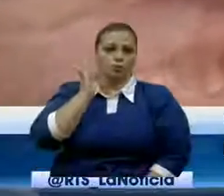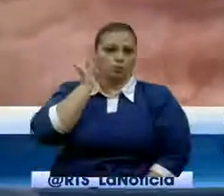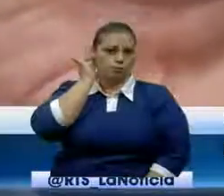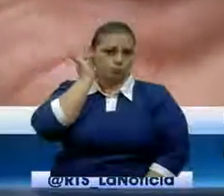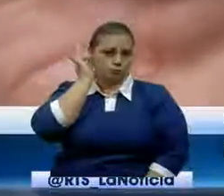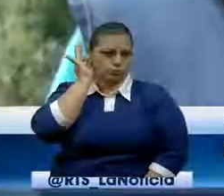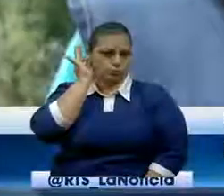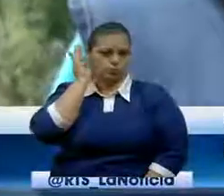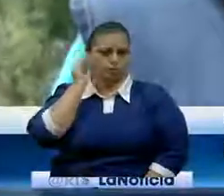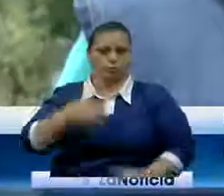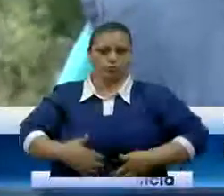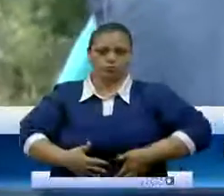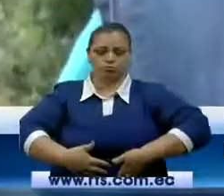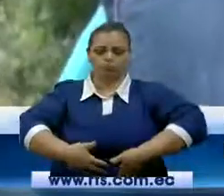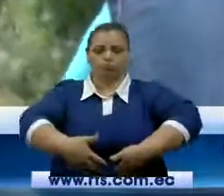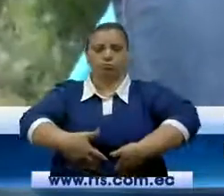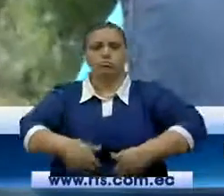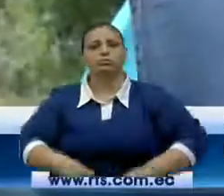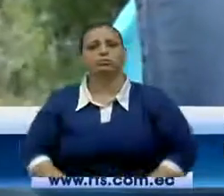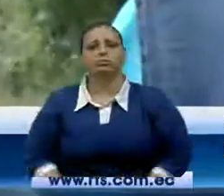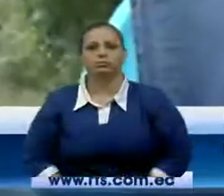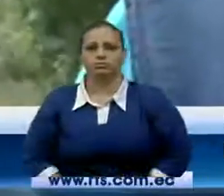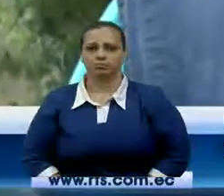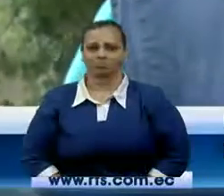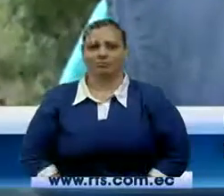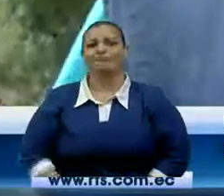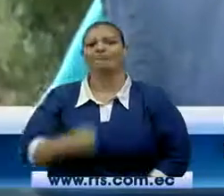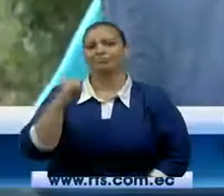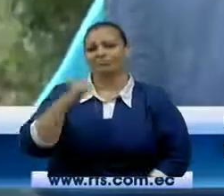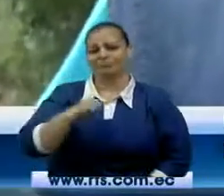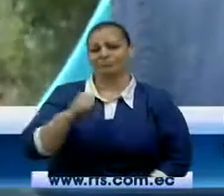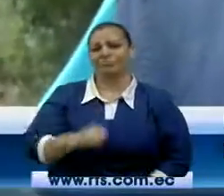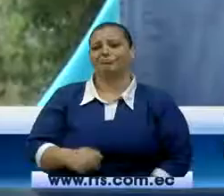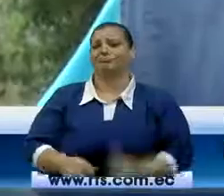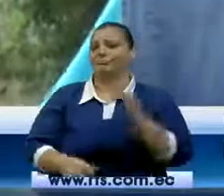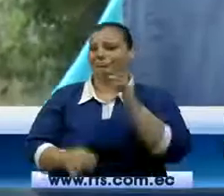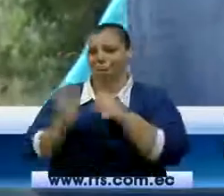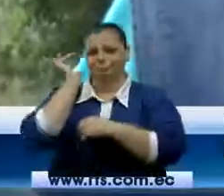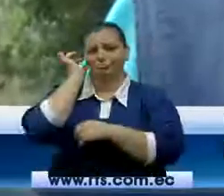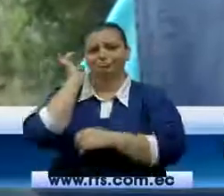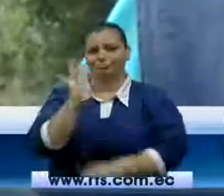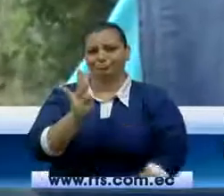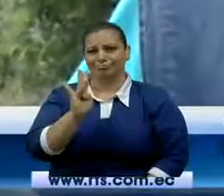intenso dolor. Va, está la chica por dar a luz recién.